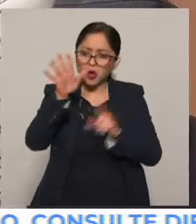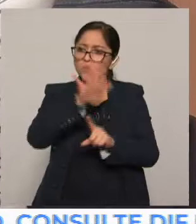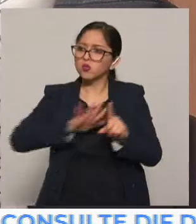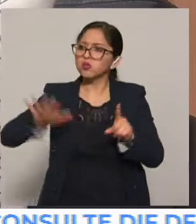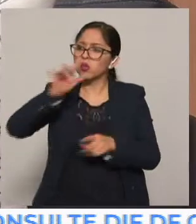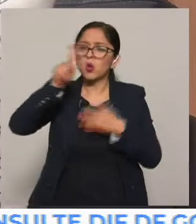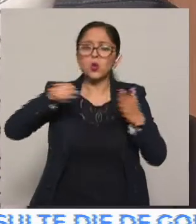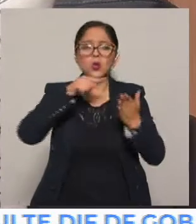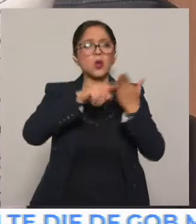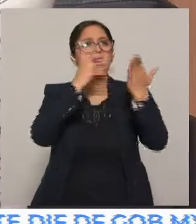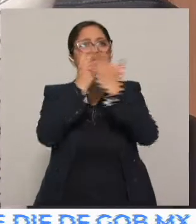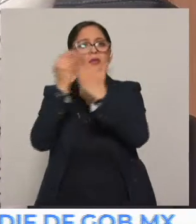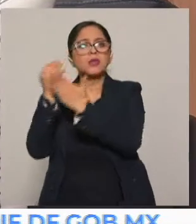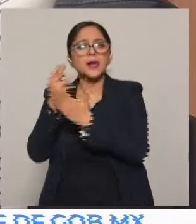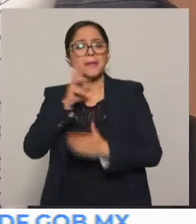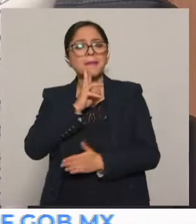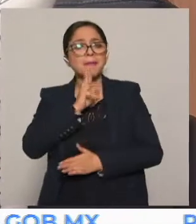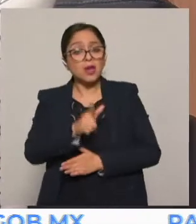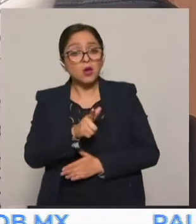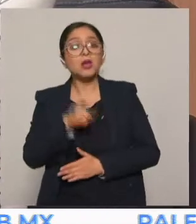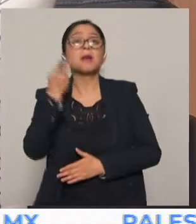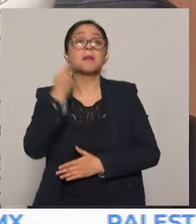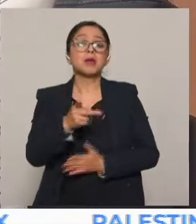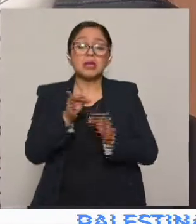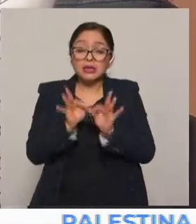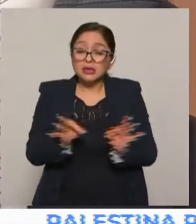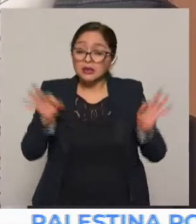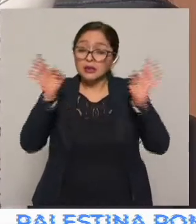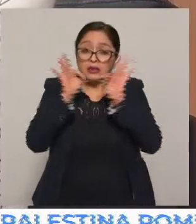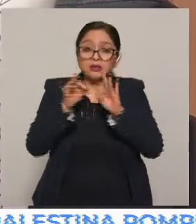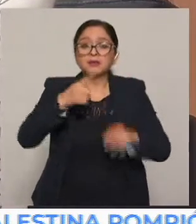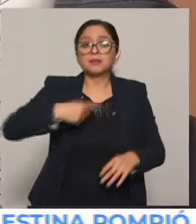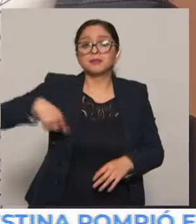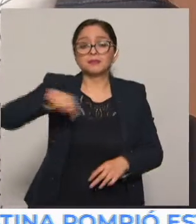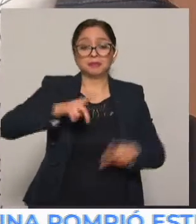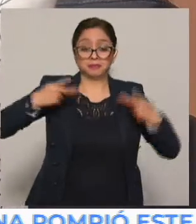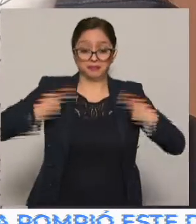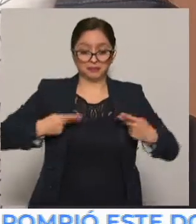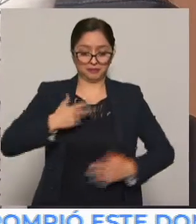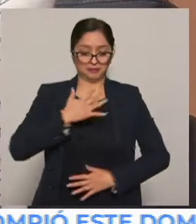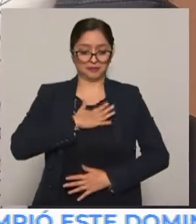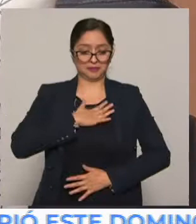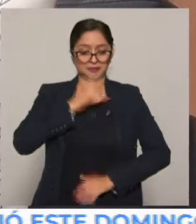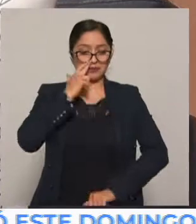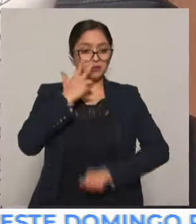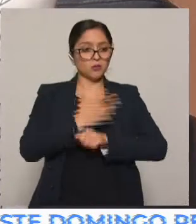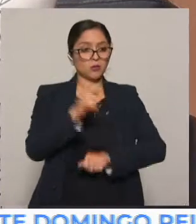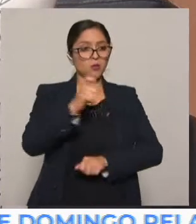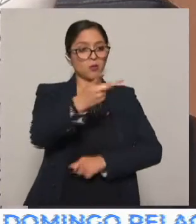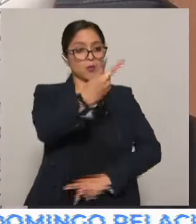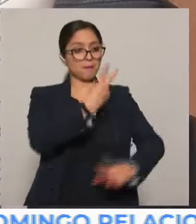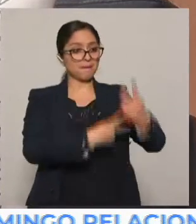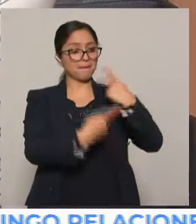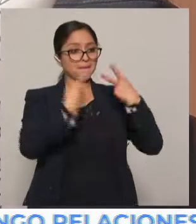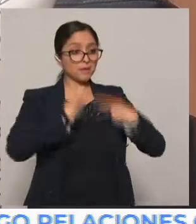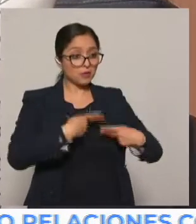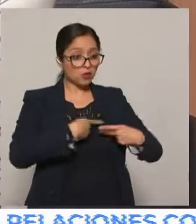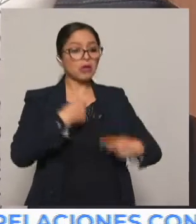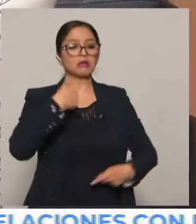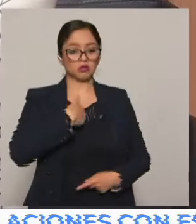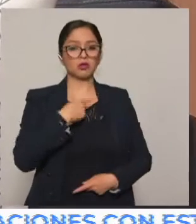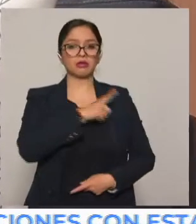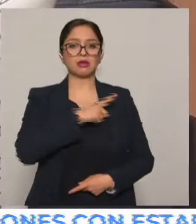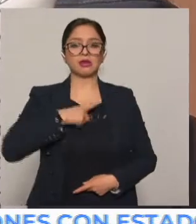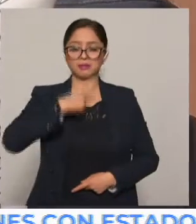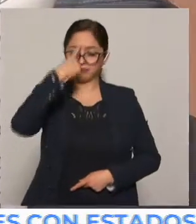y de las instituciones, era muy importante que las personas que atienden tuvieran contención emocional y tuvieran también